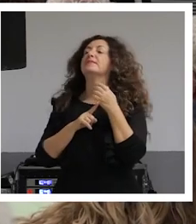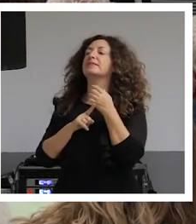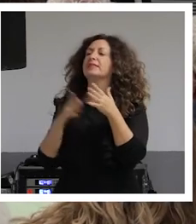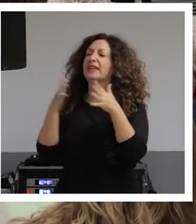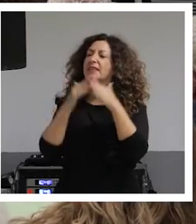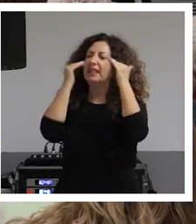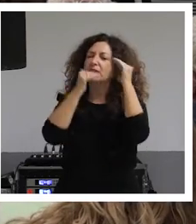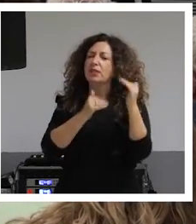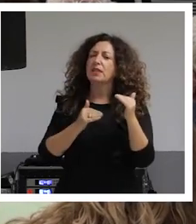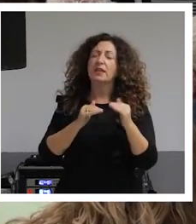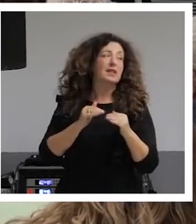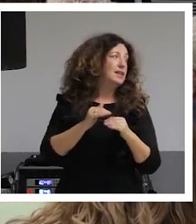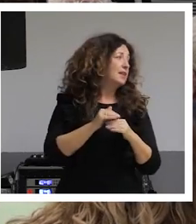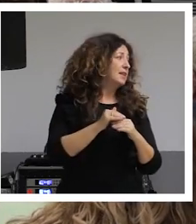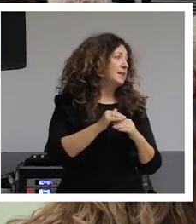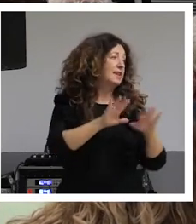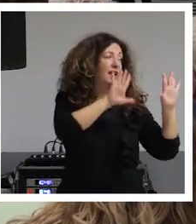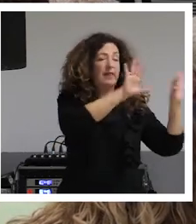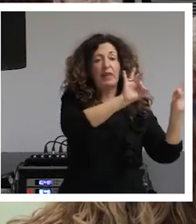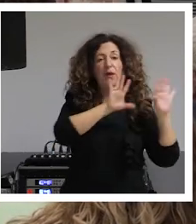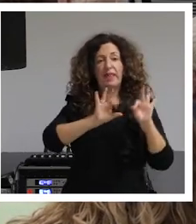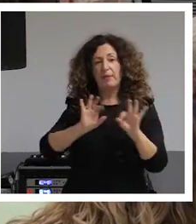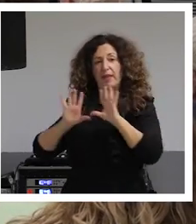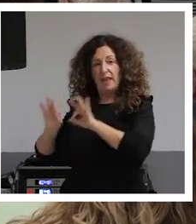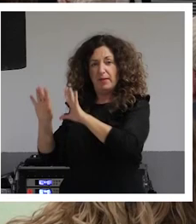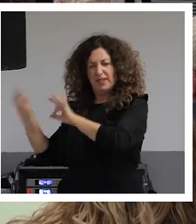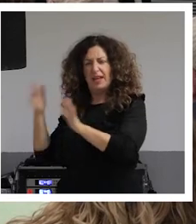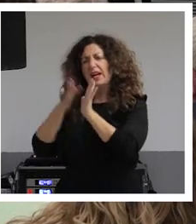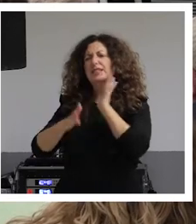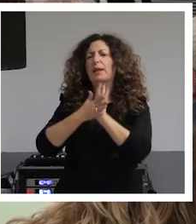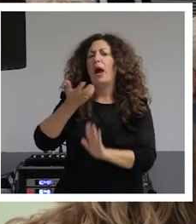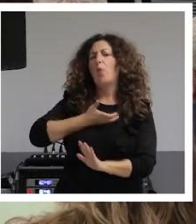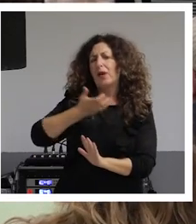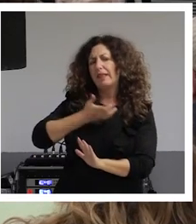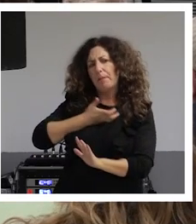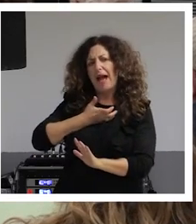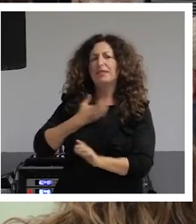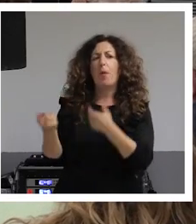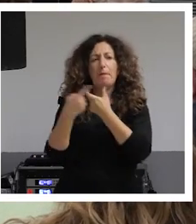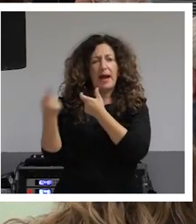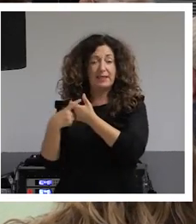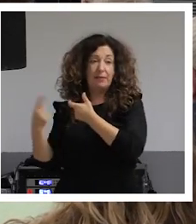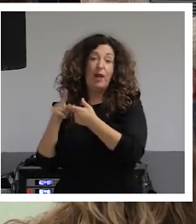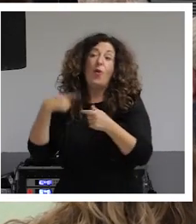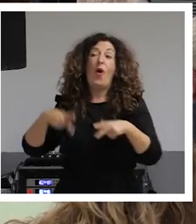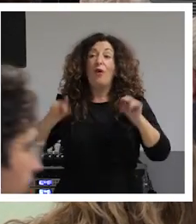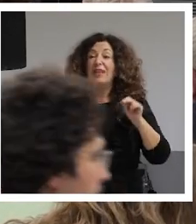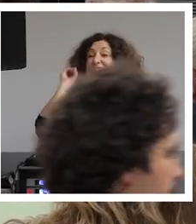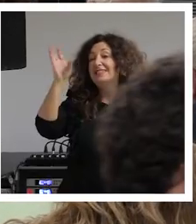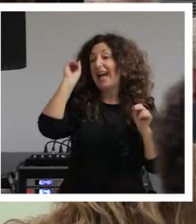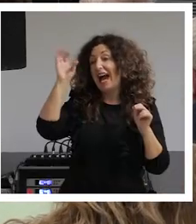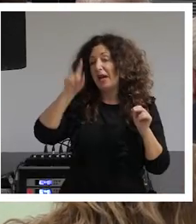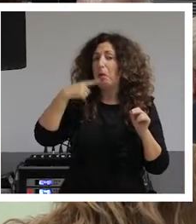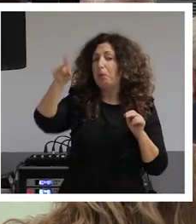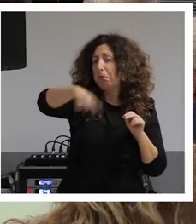van a hablar cada uno unos 10 minutos sobre municipalismo y participación y después como en todas las charlas está ocurriendo